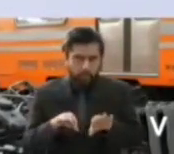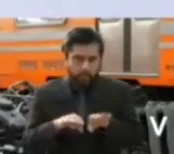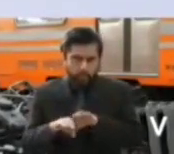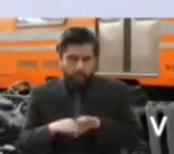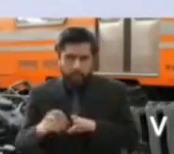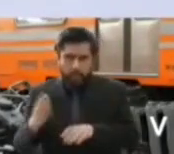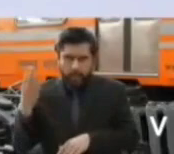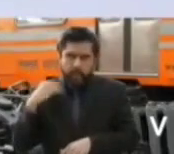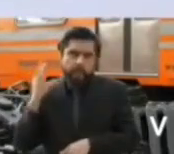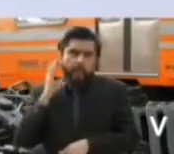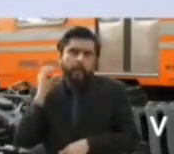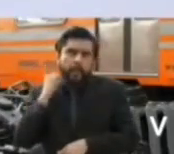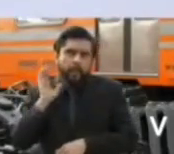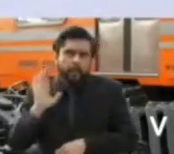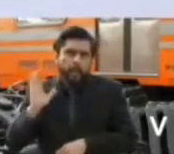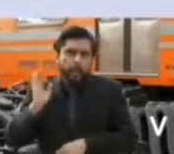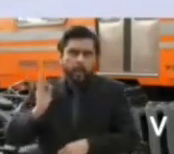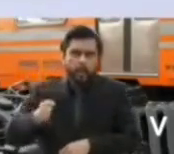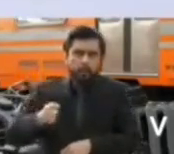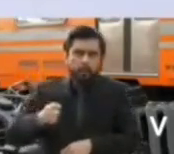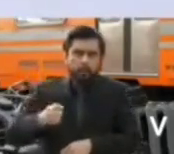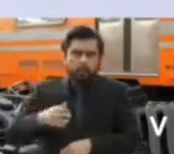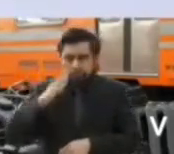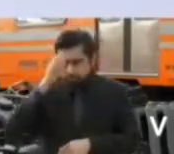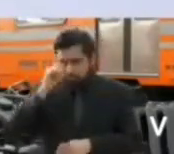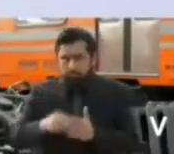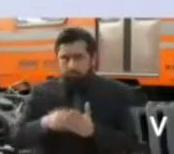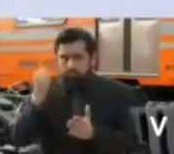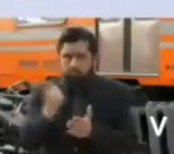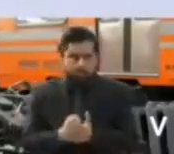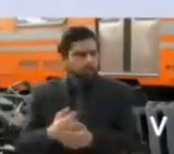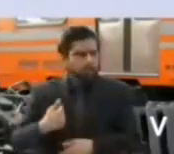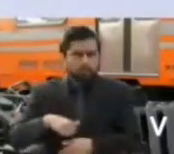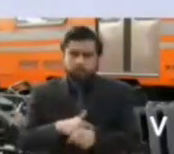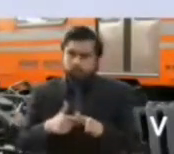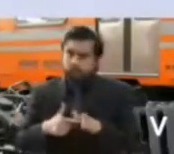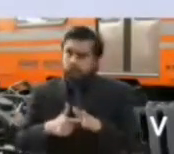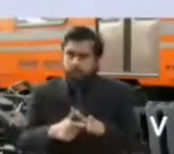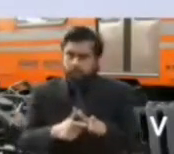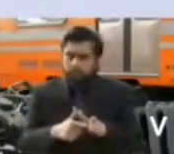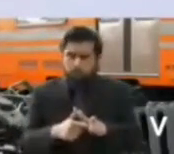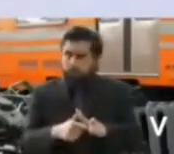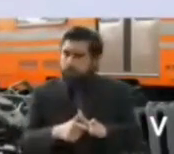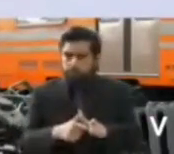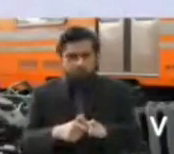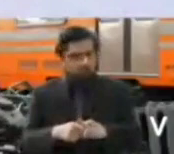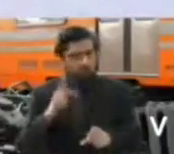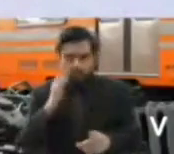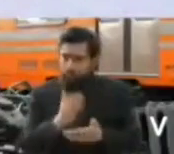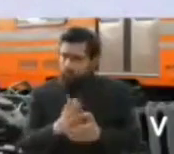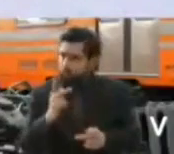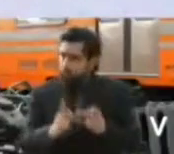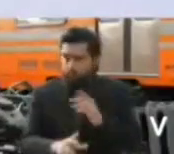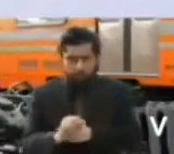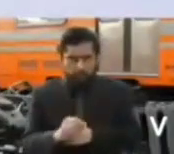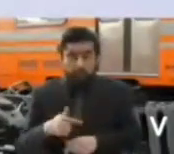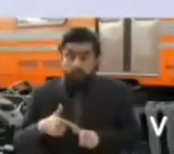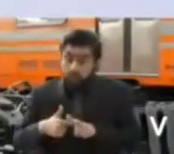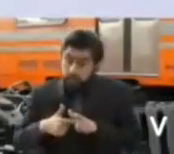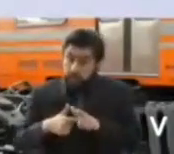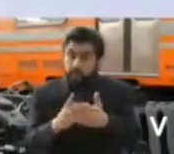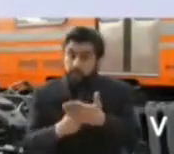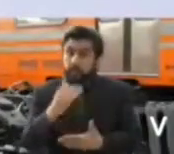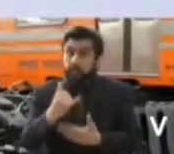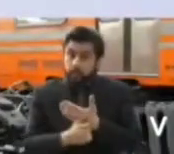aprobó el Congreso de la Ciudad de México, que va a seguir haciéndose. Ese no paga, ese se va a hacer, que es la modernización integral